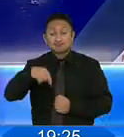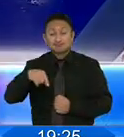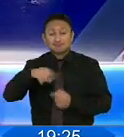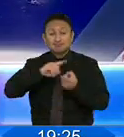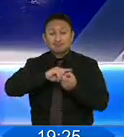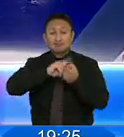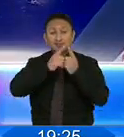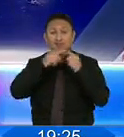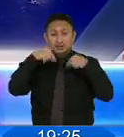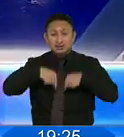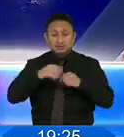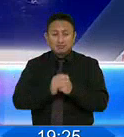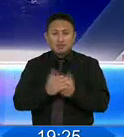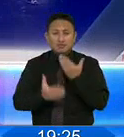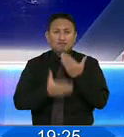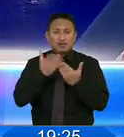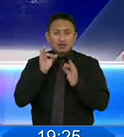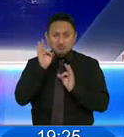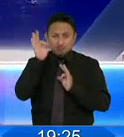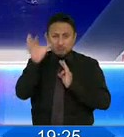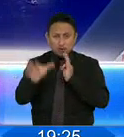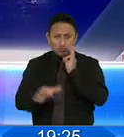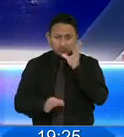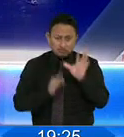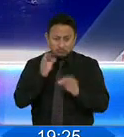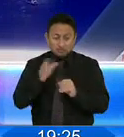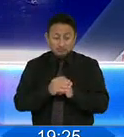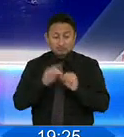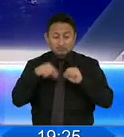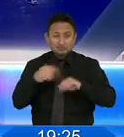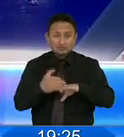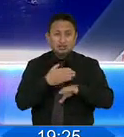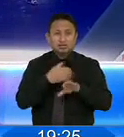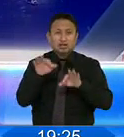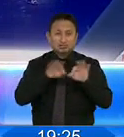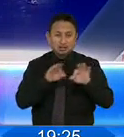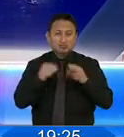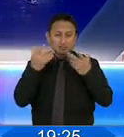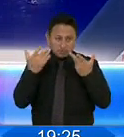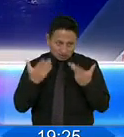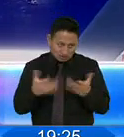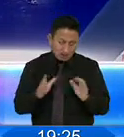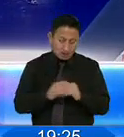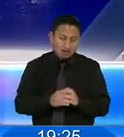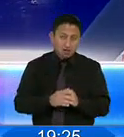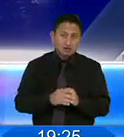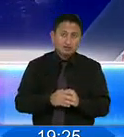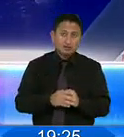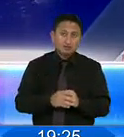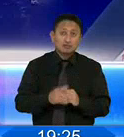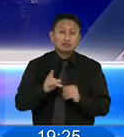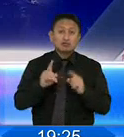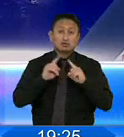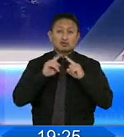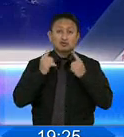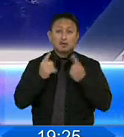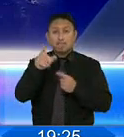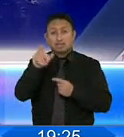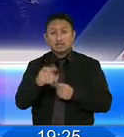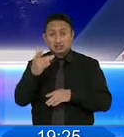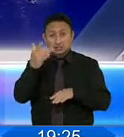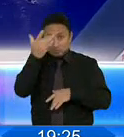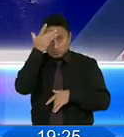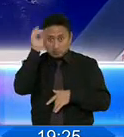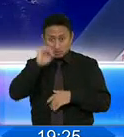alta transmisibilidad. A pesar de que se ha indicado que ya se ha realizado el cerco epidemiológico, no le da